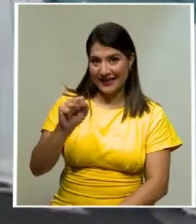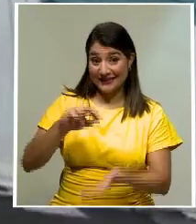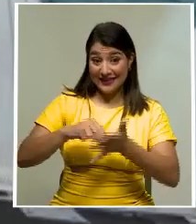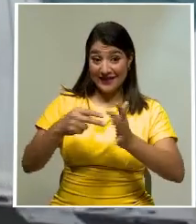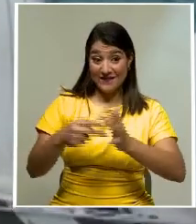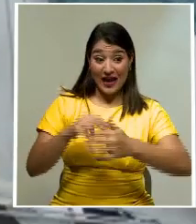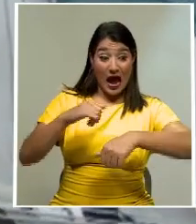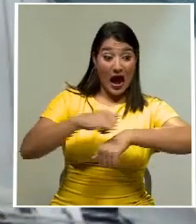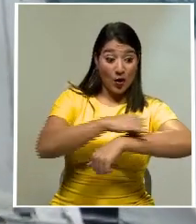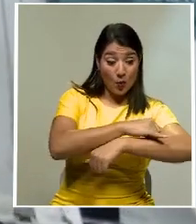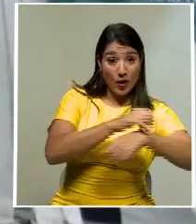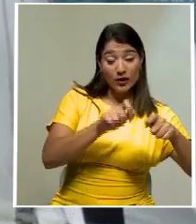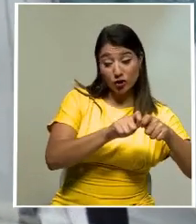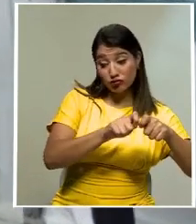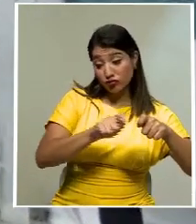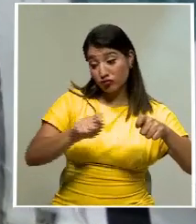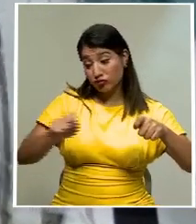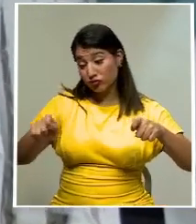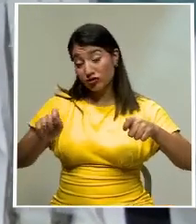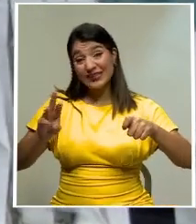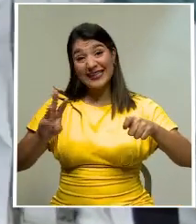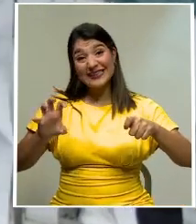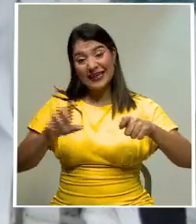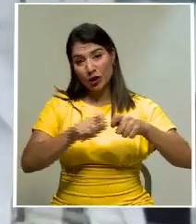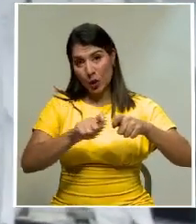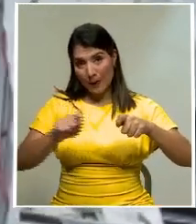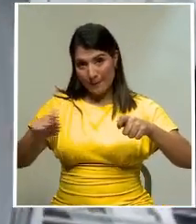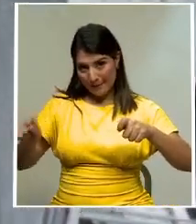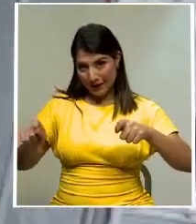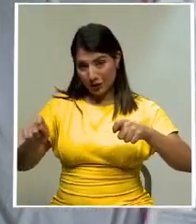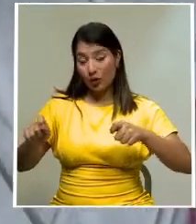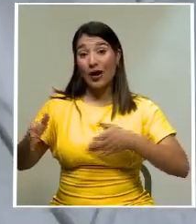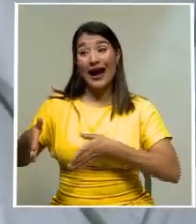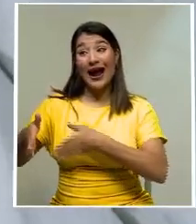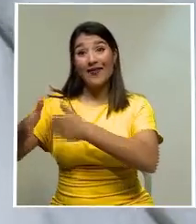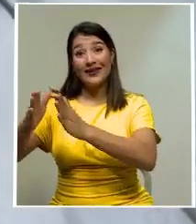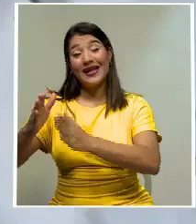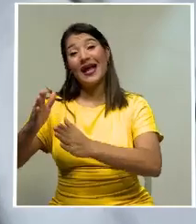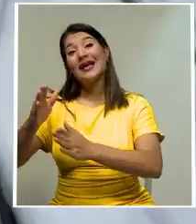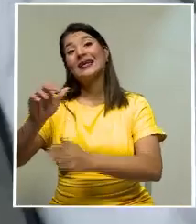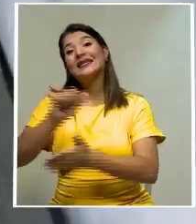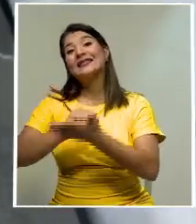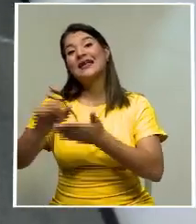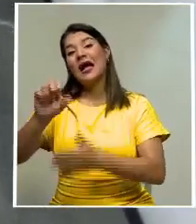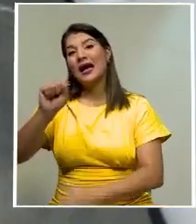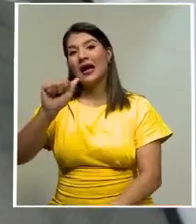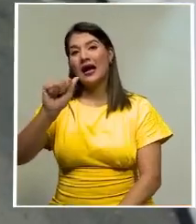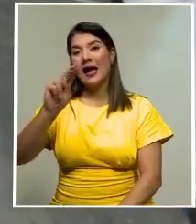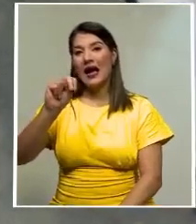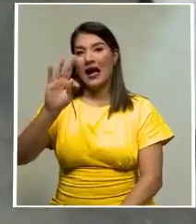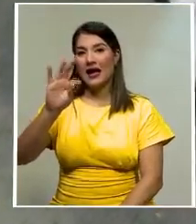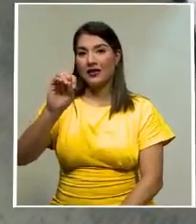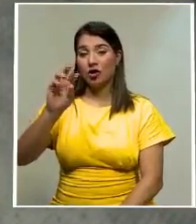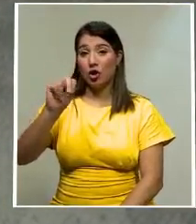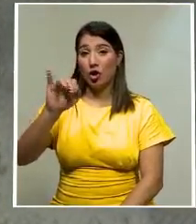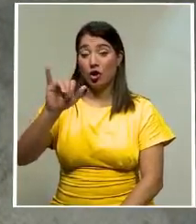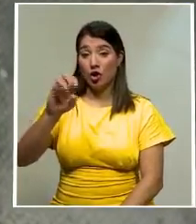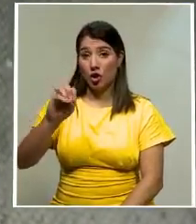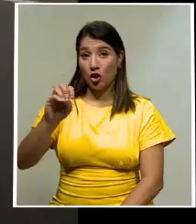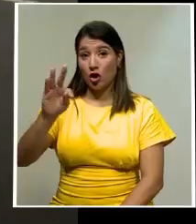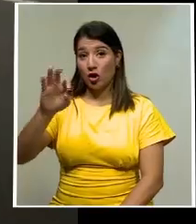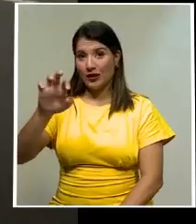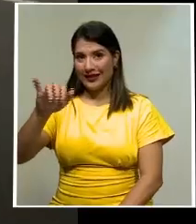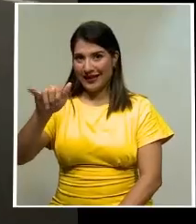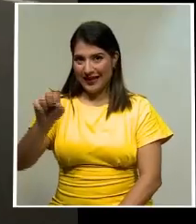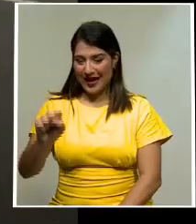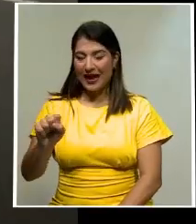del aeropuerto, sobre la carretera a San Antonio del Tejar, lo que permite hacer separación del flujo de pasajeros y evitar